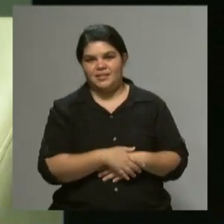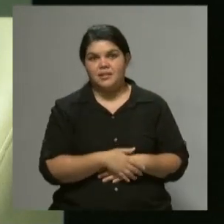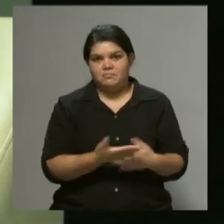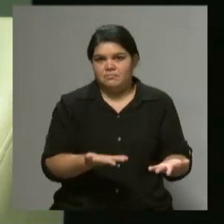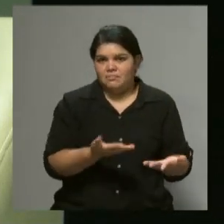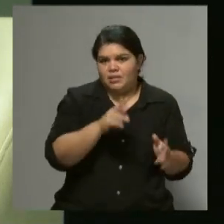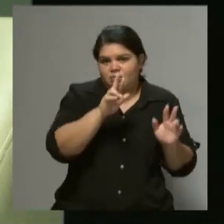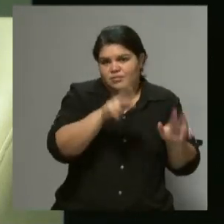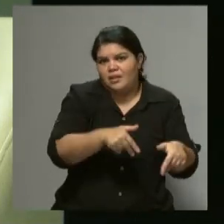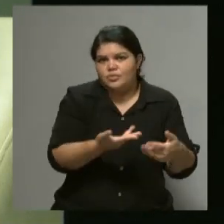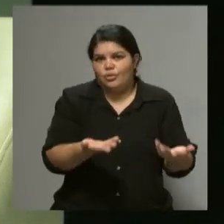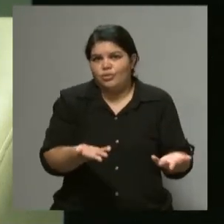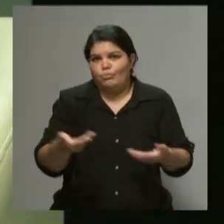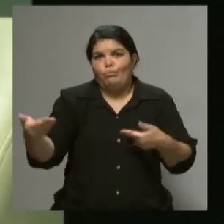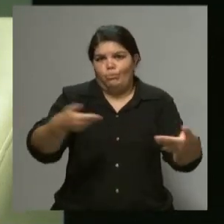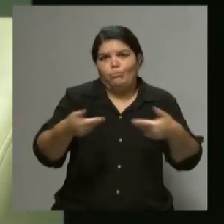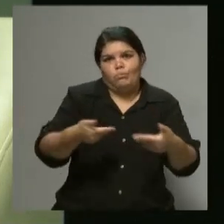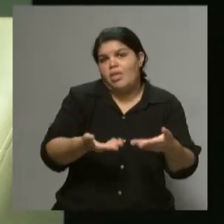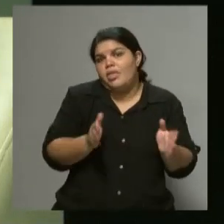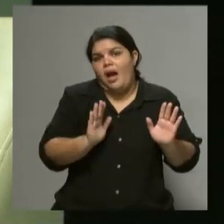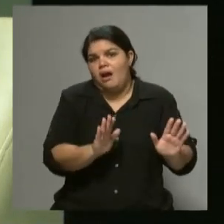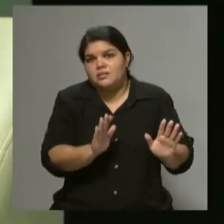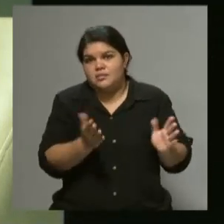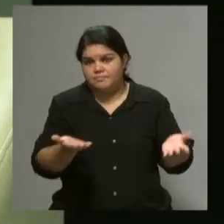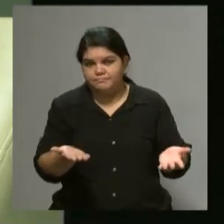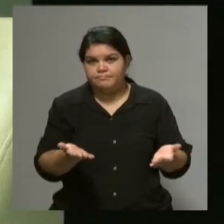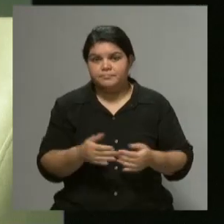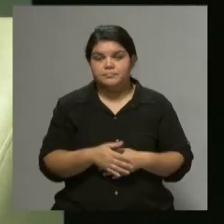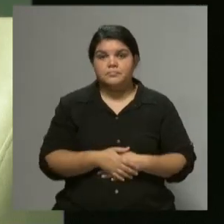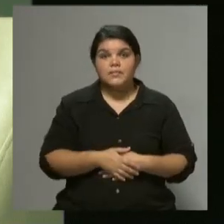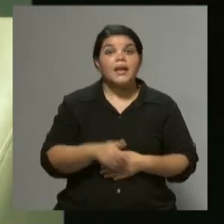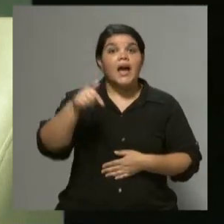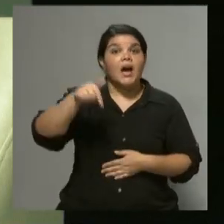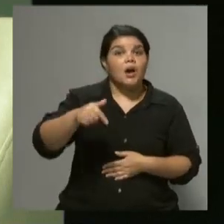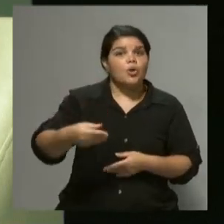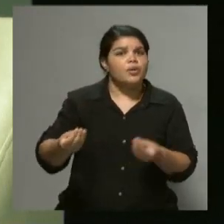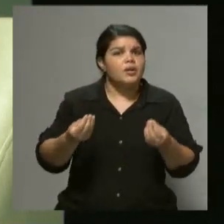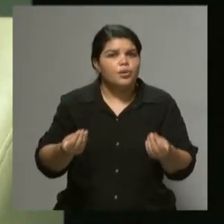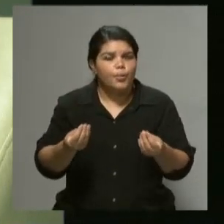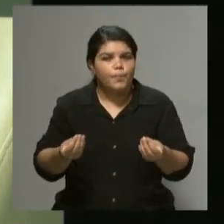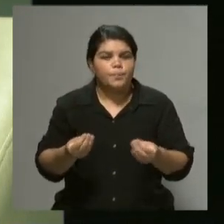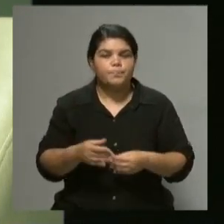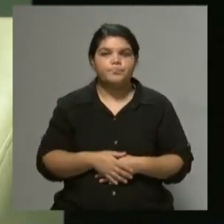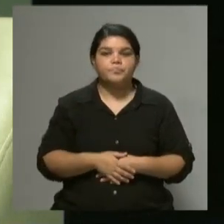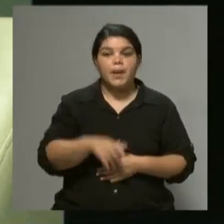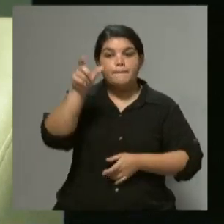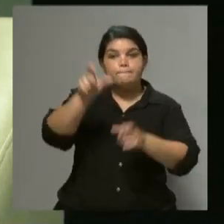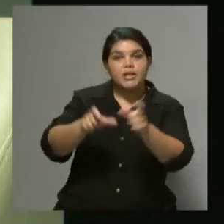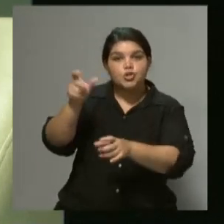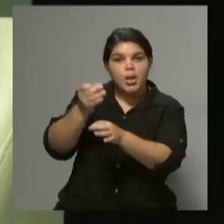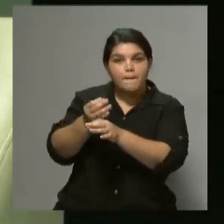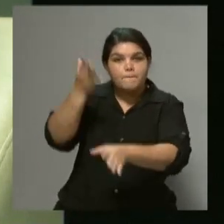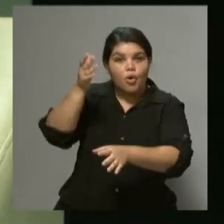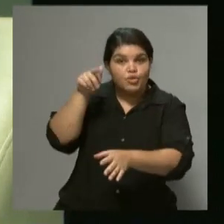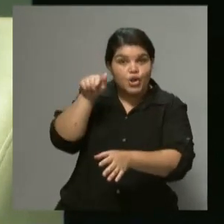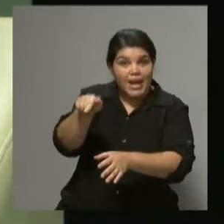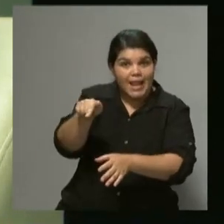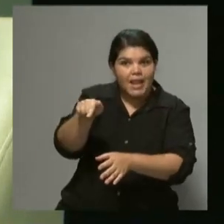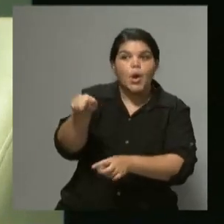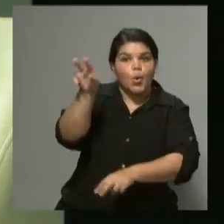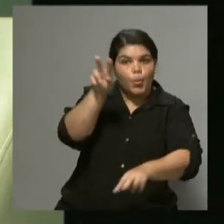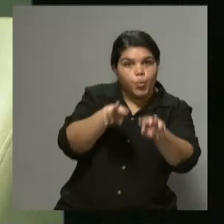realidad. Como te dije, lo que se ha reactivado es sobre todo las búsquedas de profesionales, sean